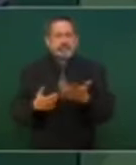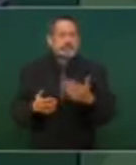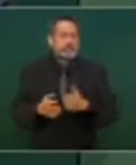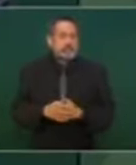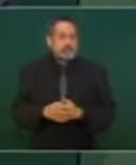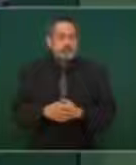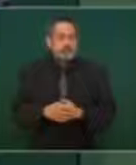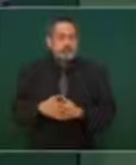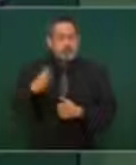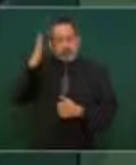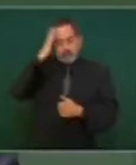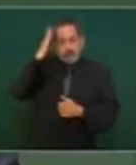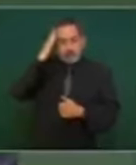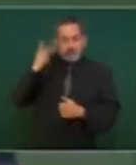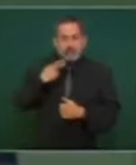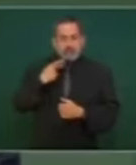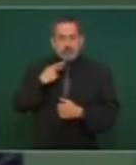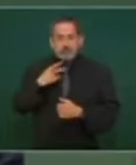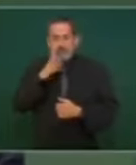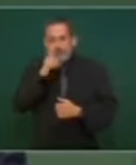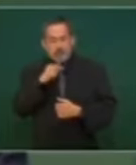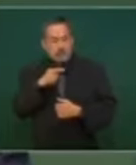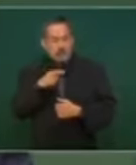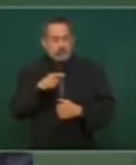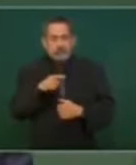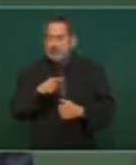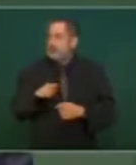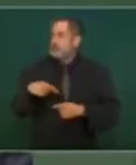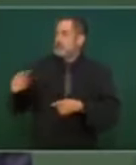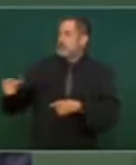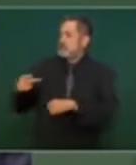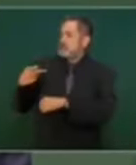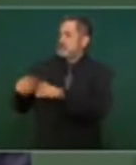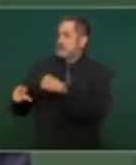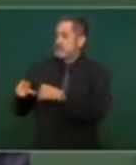un dirigente político no puede poner en riesgo la vida de los demás,